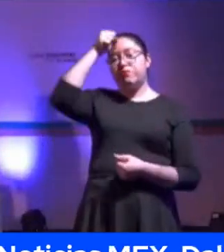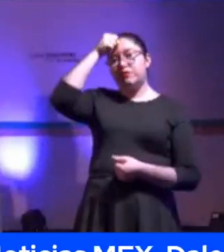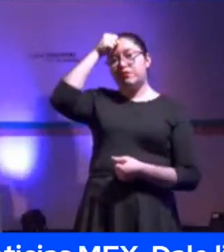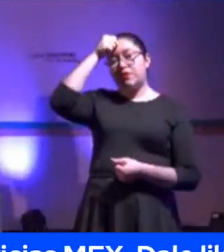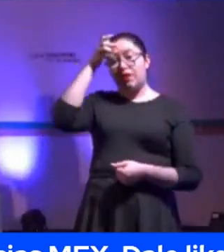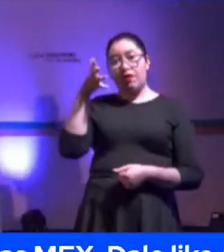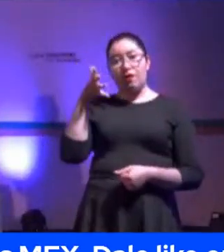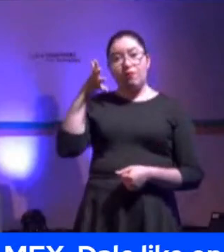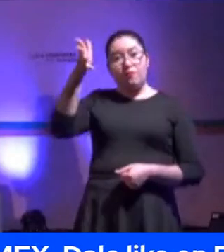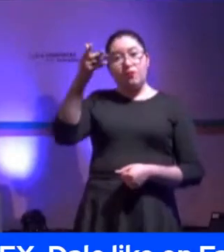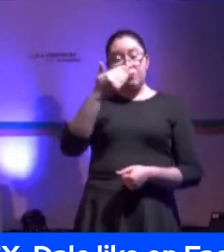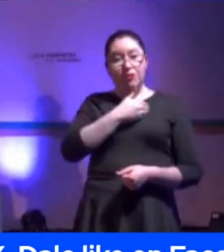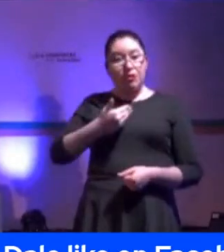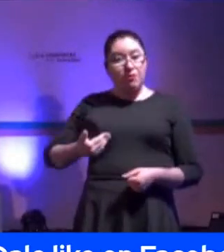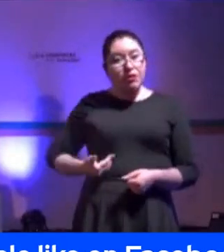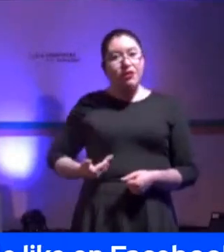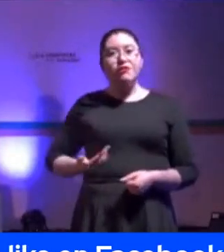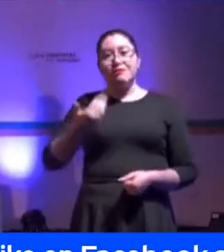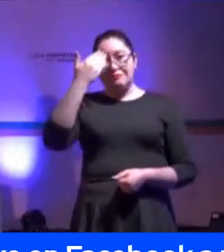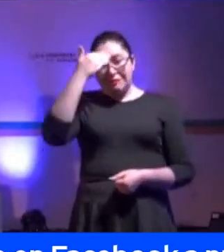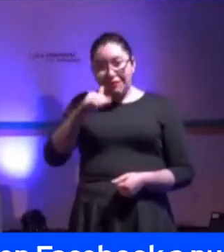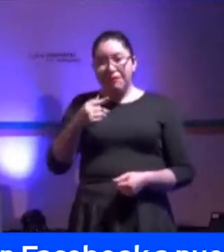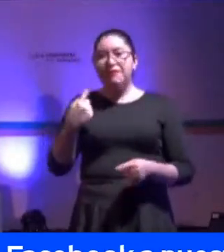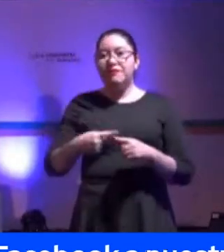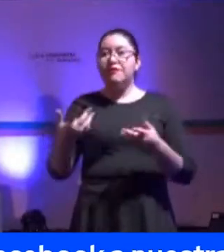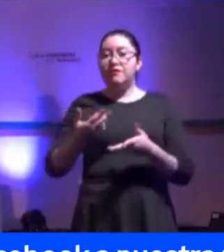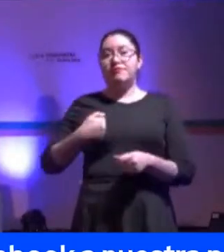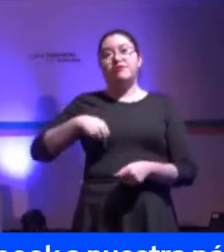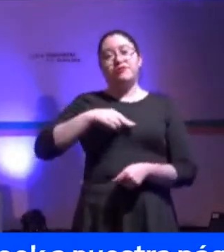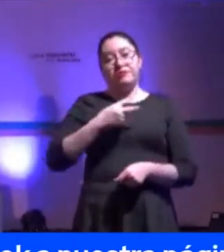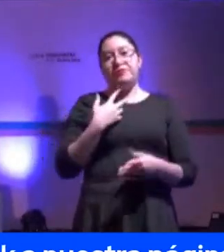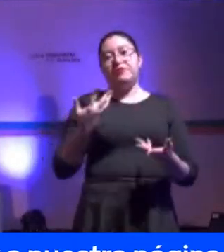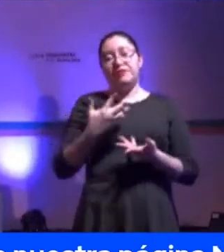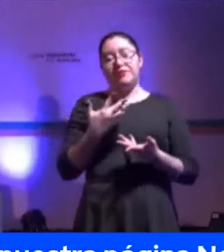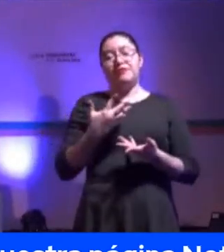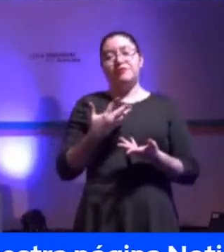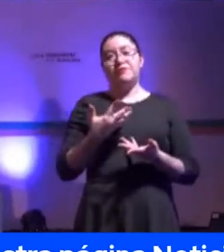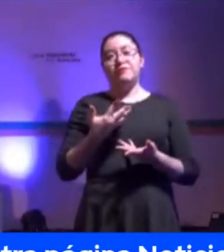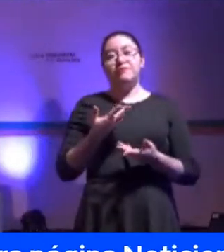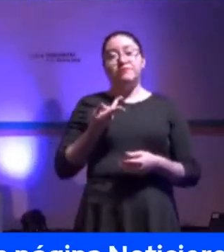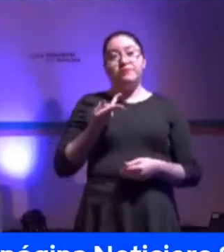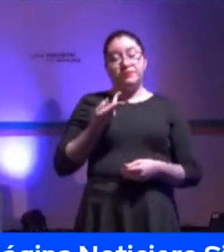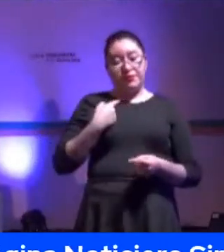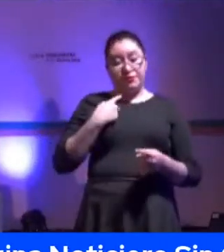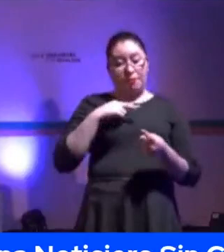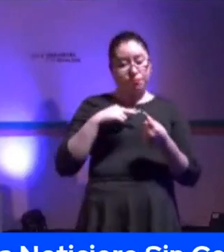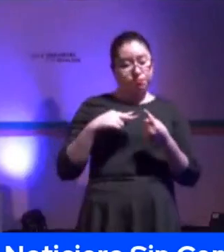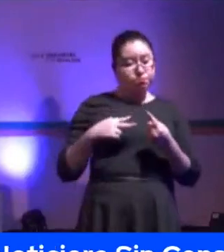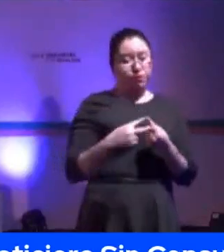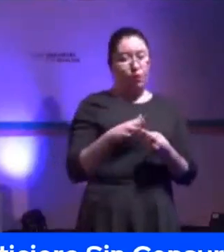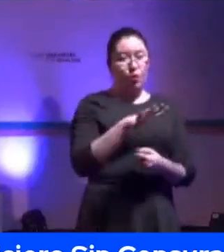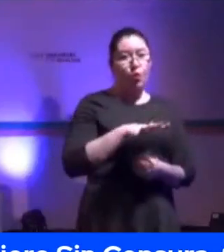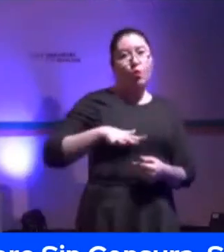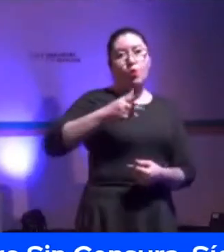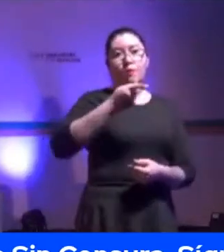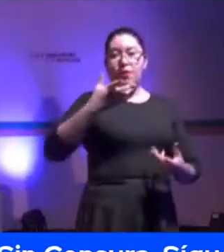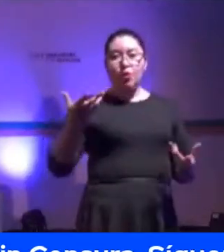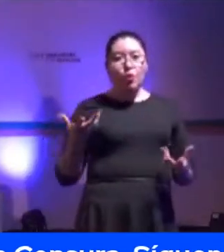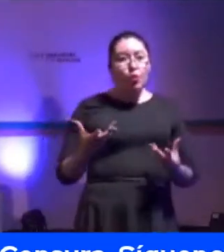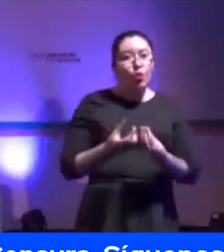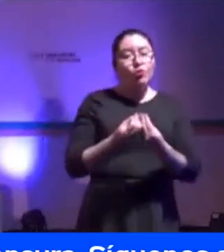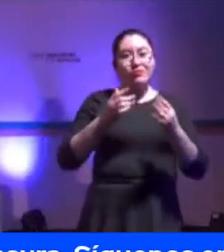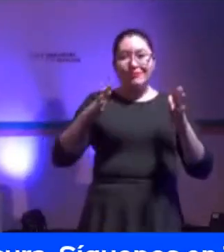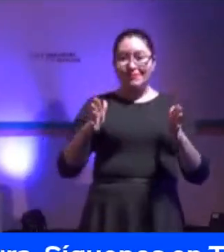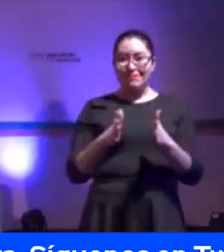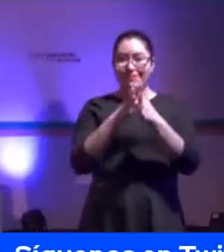viene. Eso no lo hacemos nosotros, no hablamos desde nuestra perspectiva ciudadana, pero en masa se tiene que